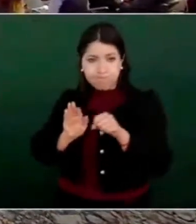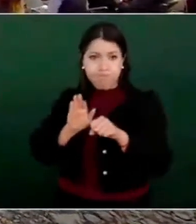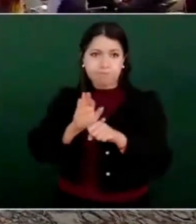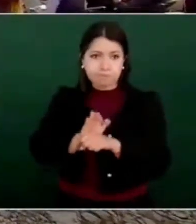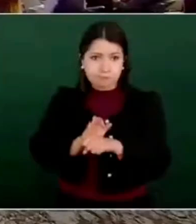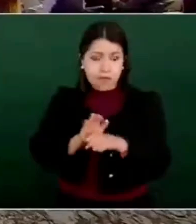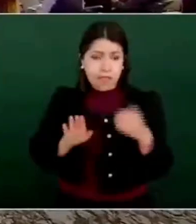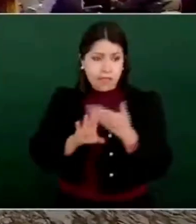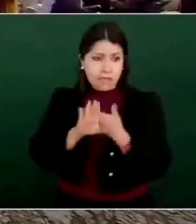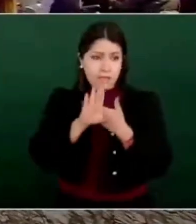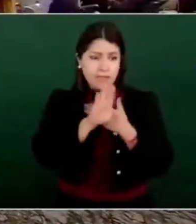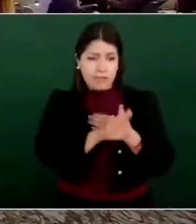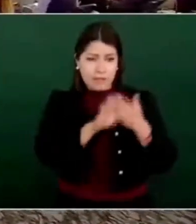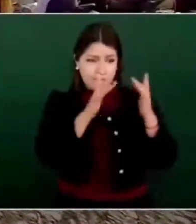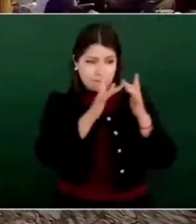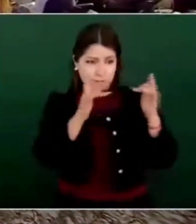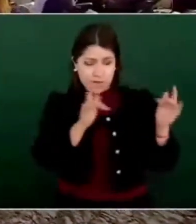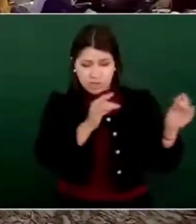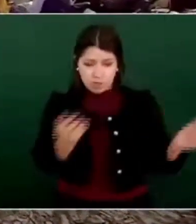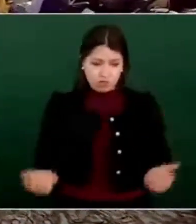Les decía Zaragoza: